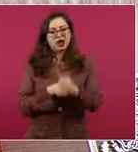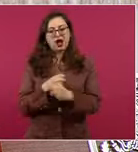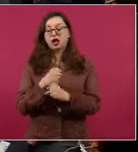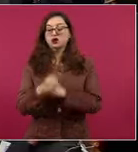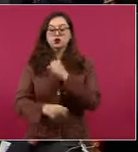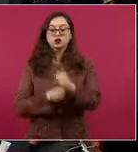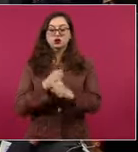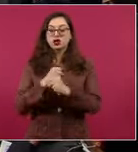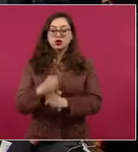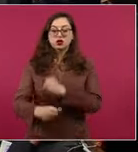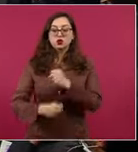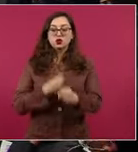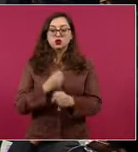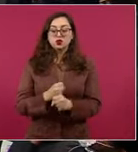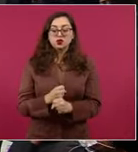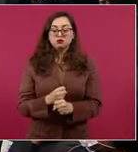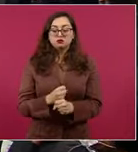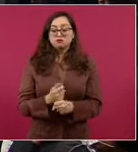pues